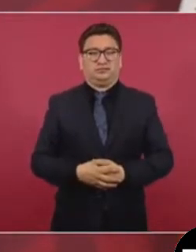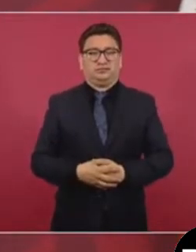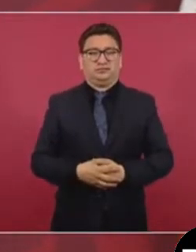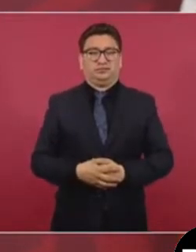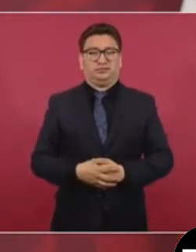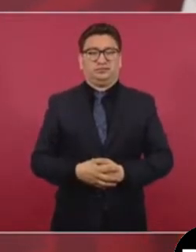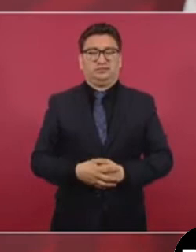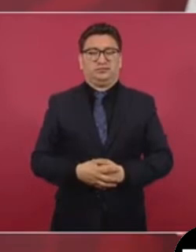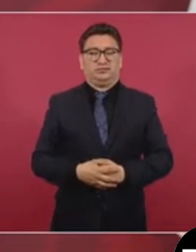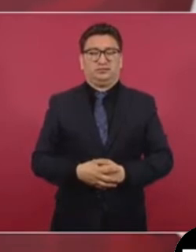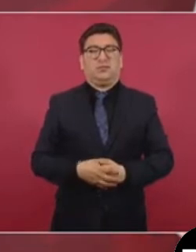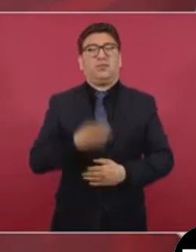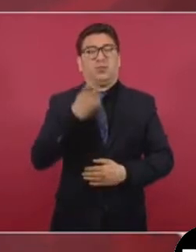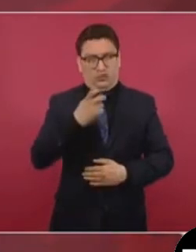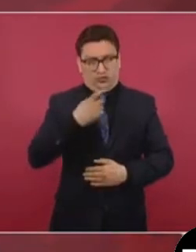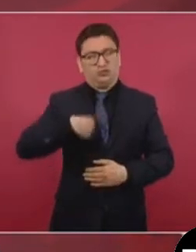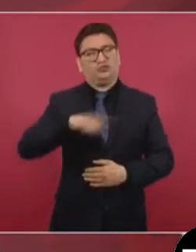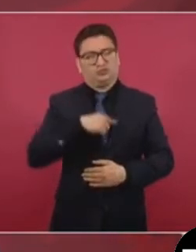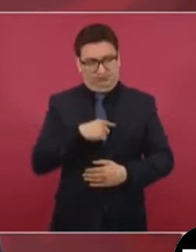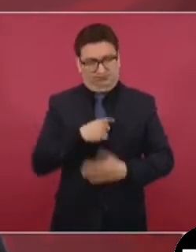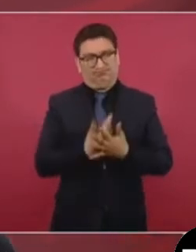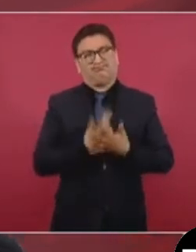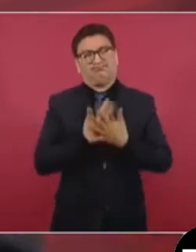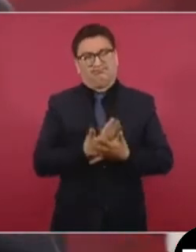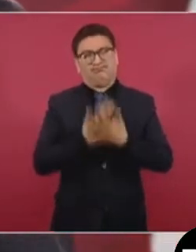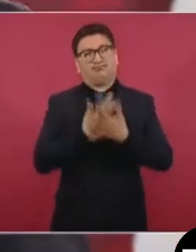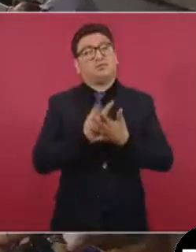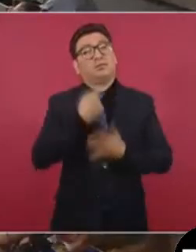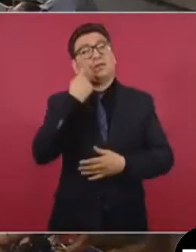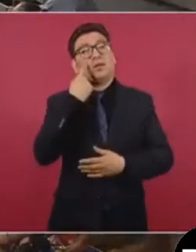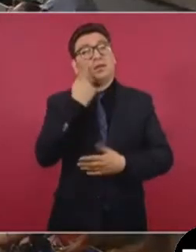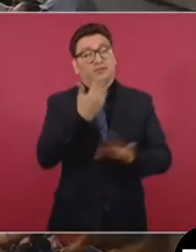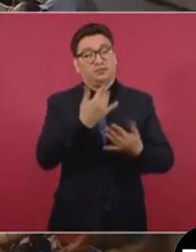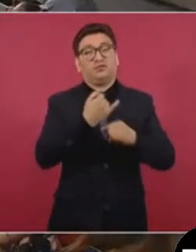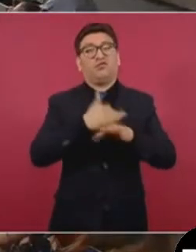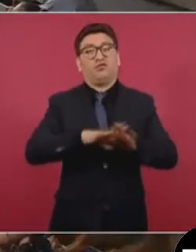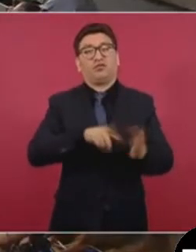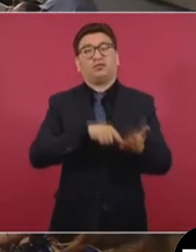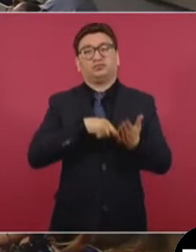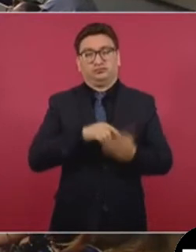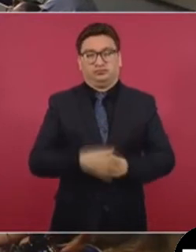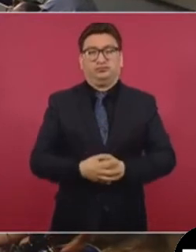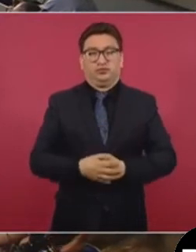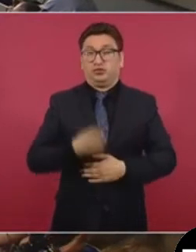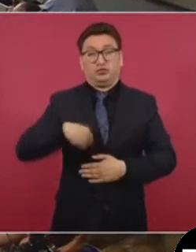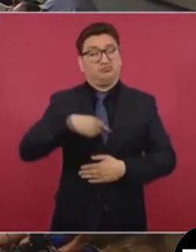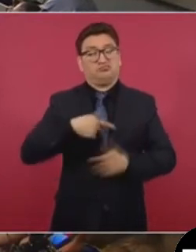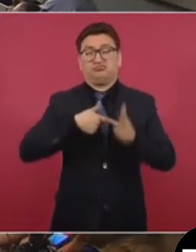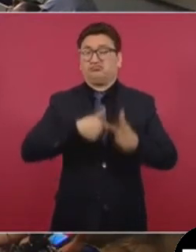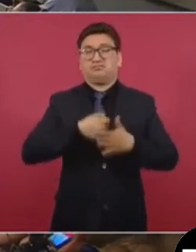Vamos a seguir esperando que se hable sobre este tema. No lo vamos a dejar.